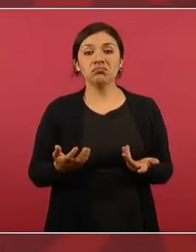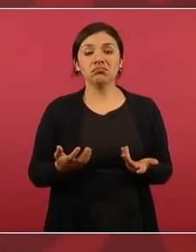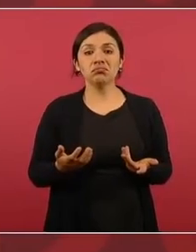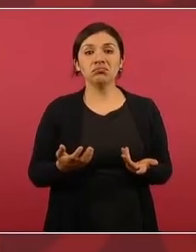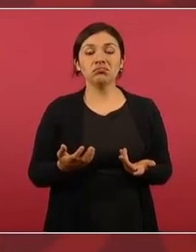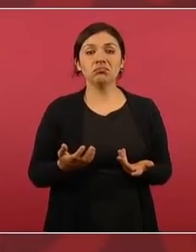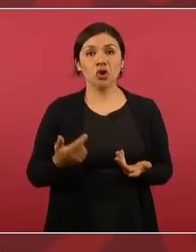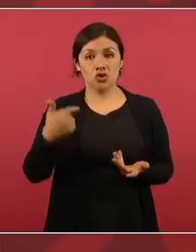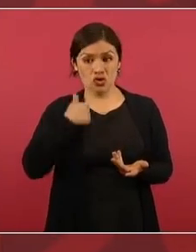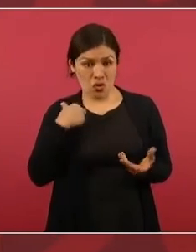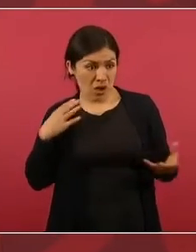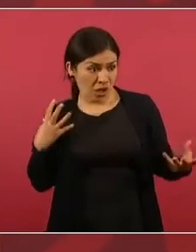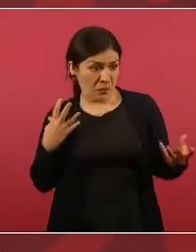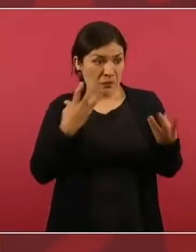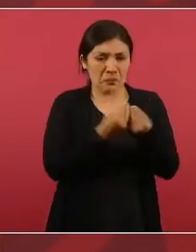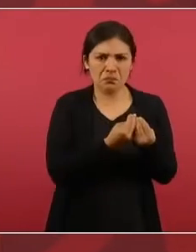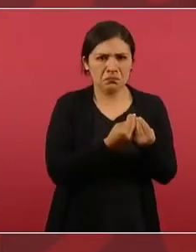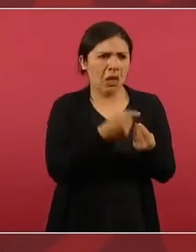aceptó mi plan,